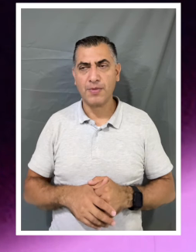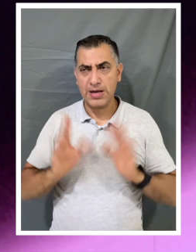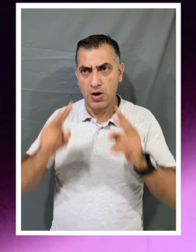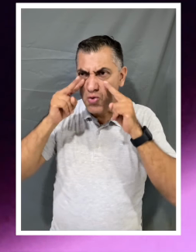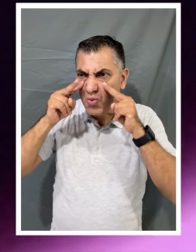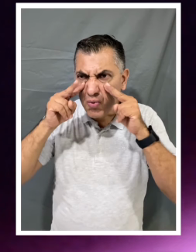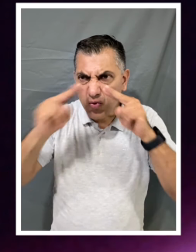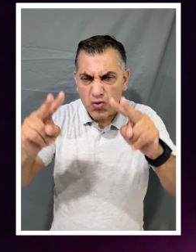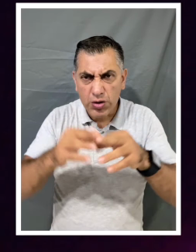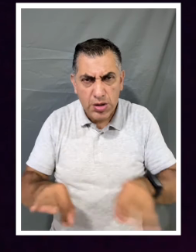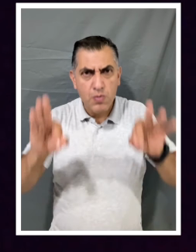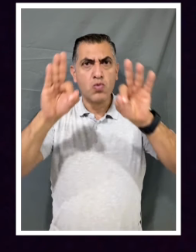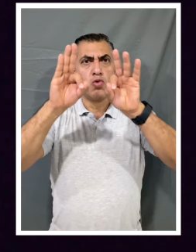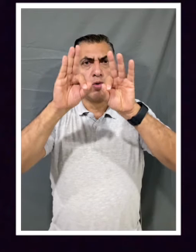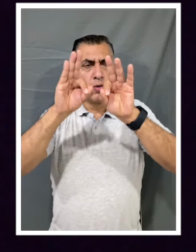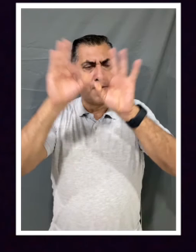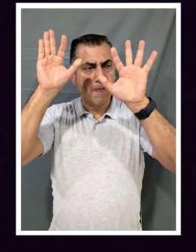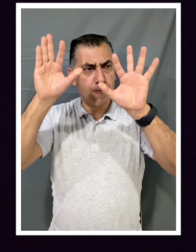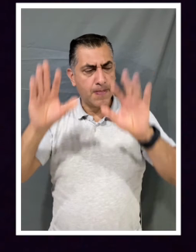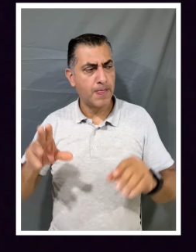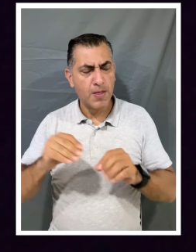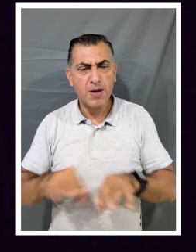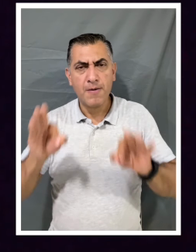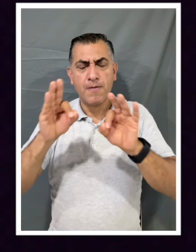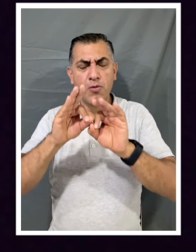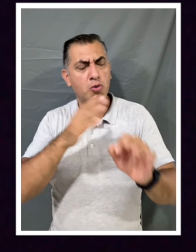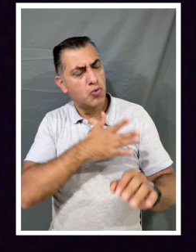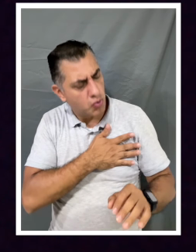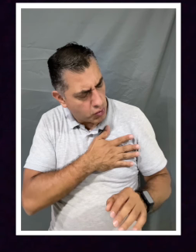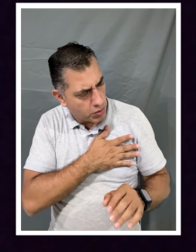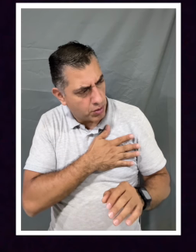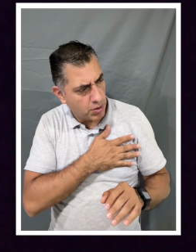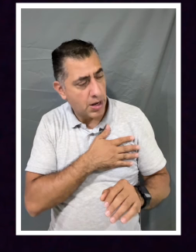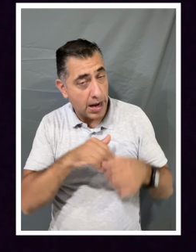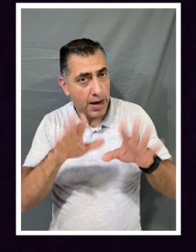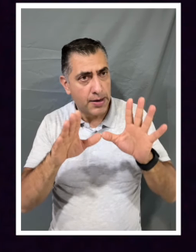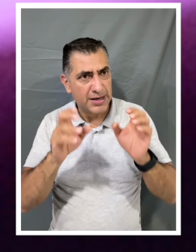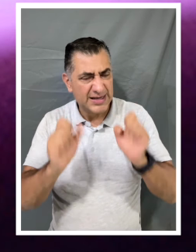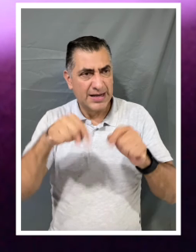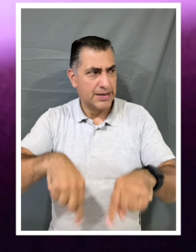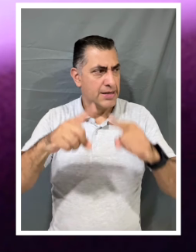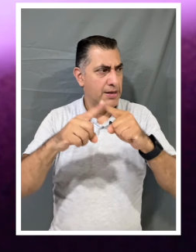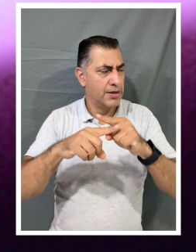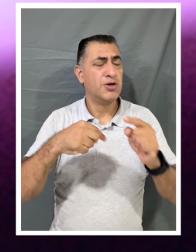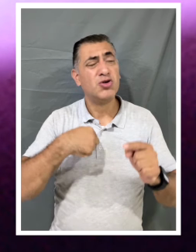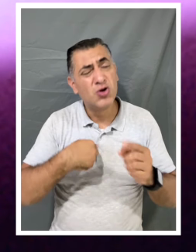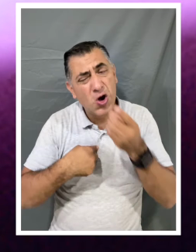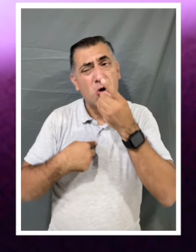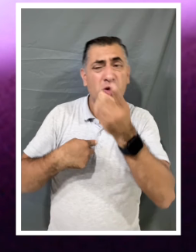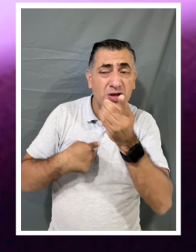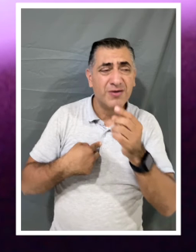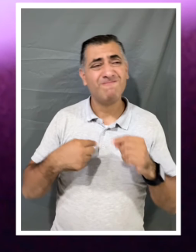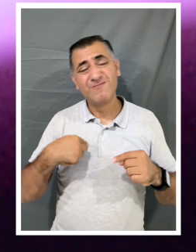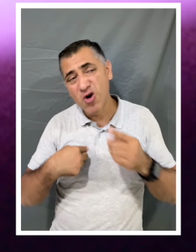enfocarte en lo importante Ya no ya mira ya no te importa tu opinión personal Porque algunos están aquí en la iglesia Yo opino